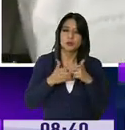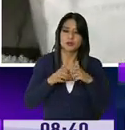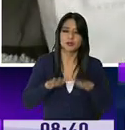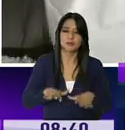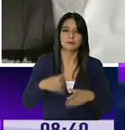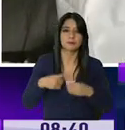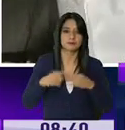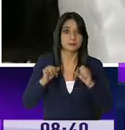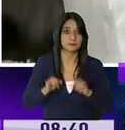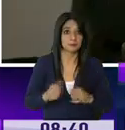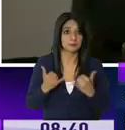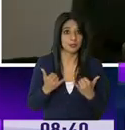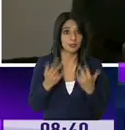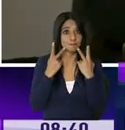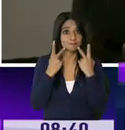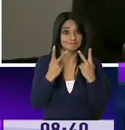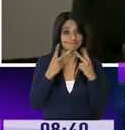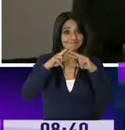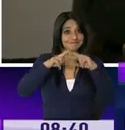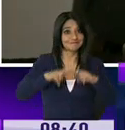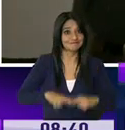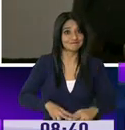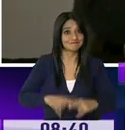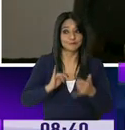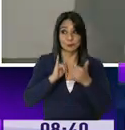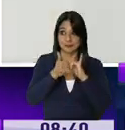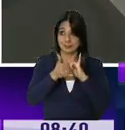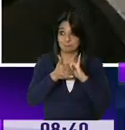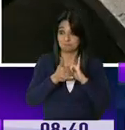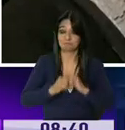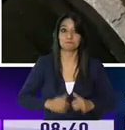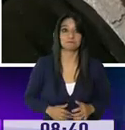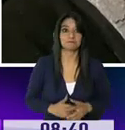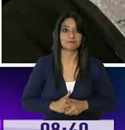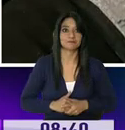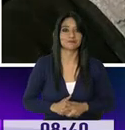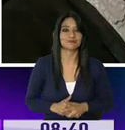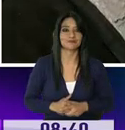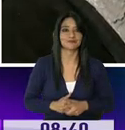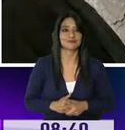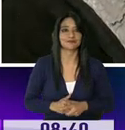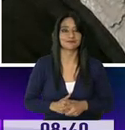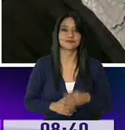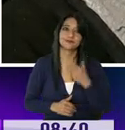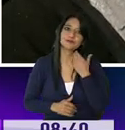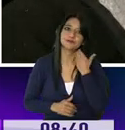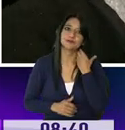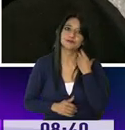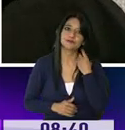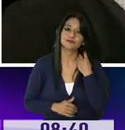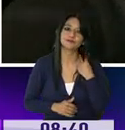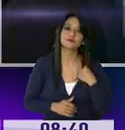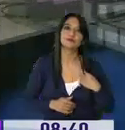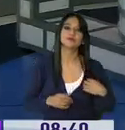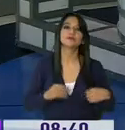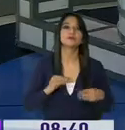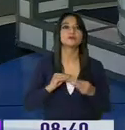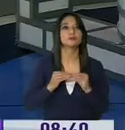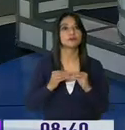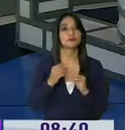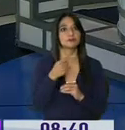ciudad. ¿Le parece si vemos? Me parece. ¿Sí? Dámoslo en pantalla, por favor. Ahí está el número también de donaciones que pueden